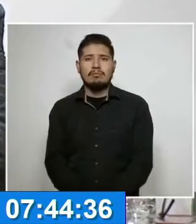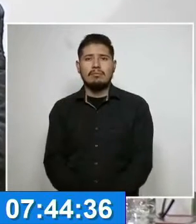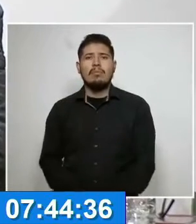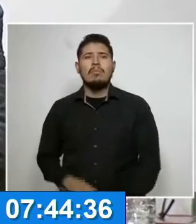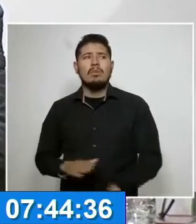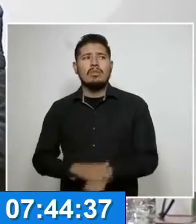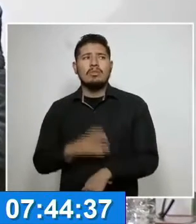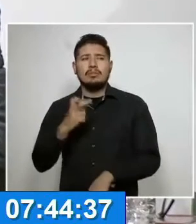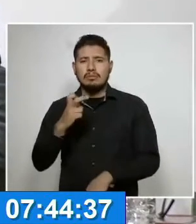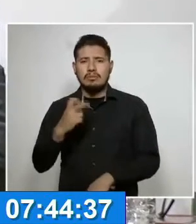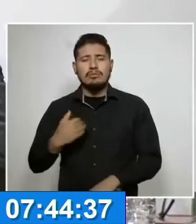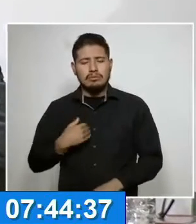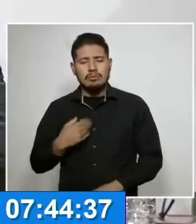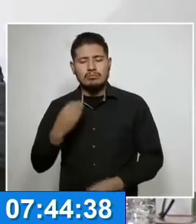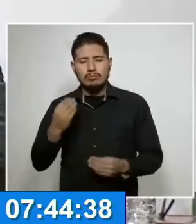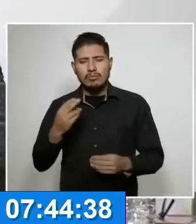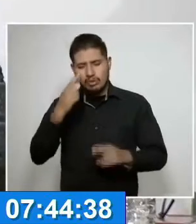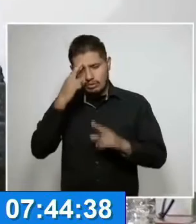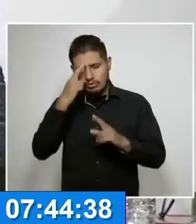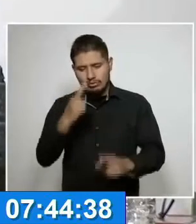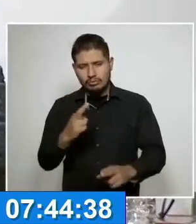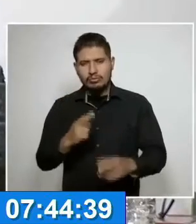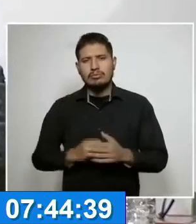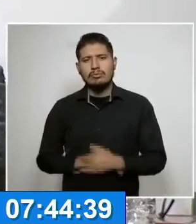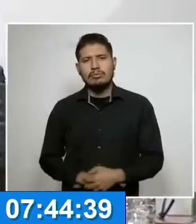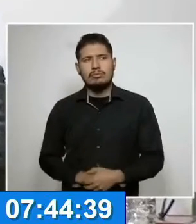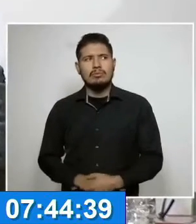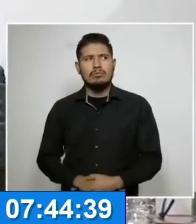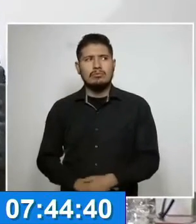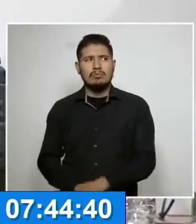Por eso quiero reconocer de manera sincera